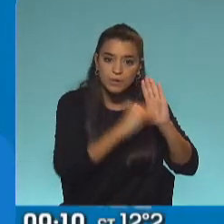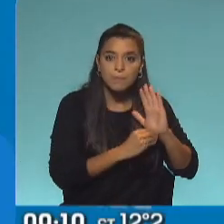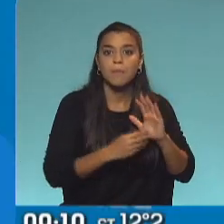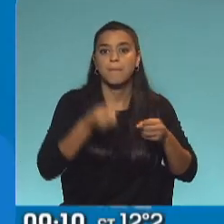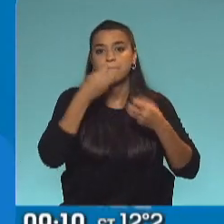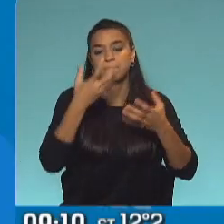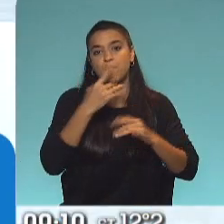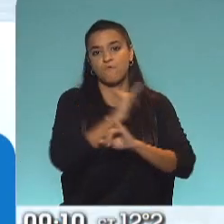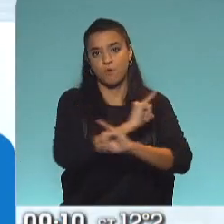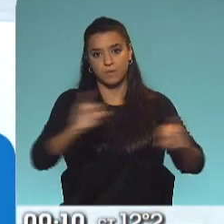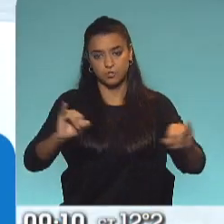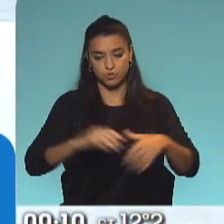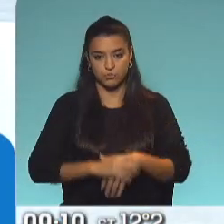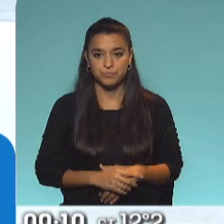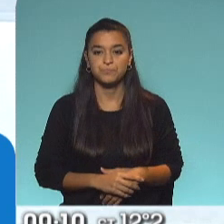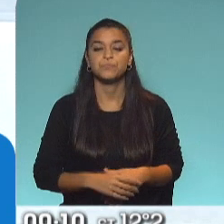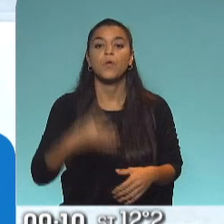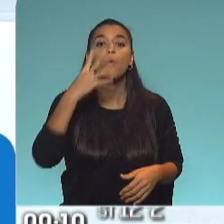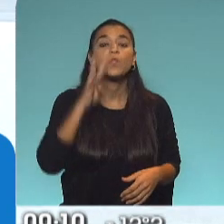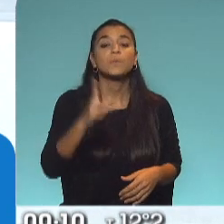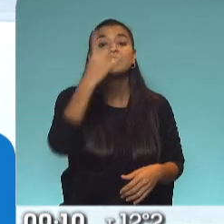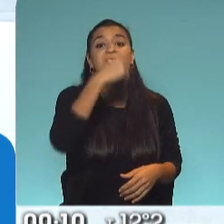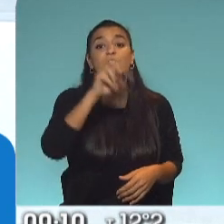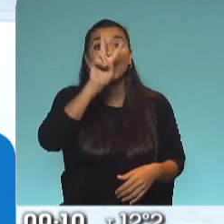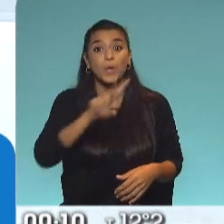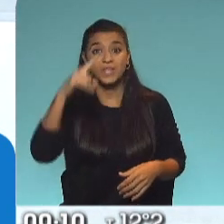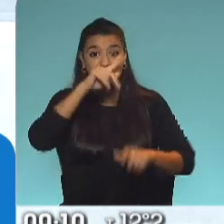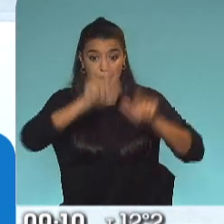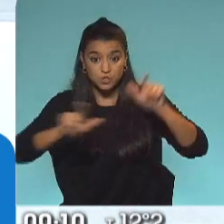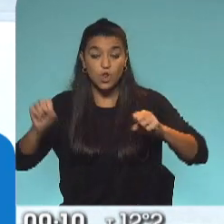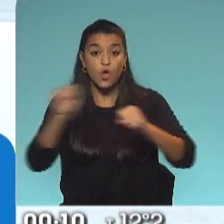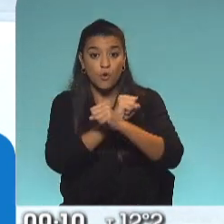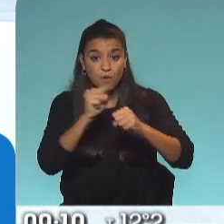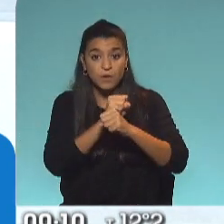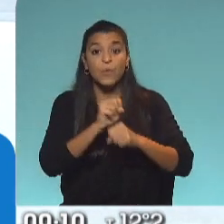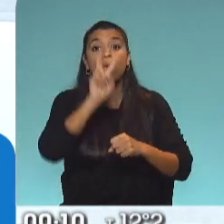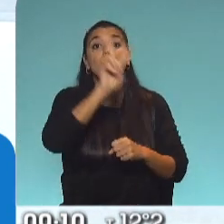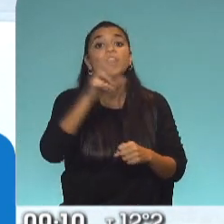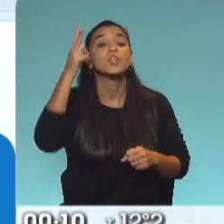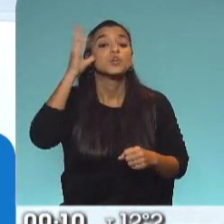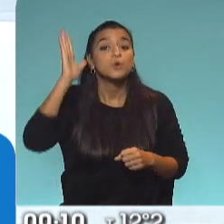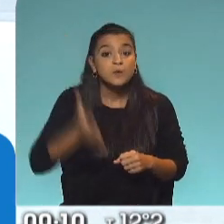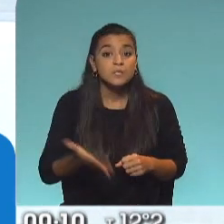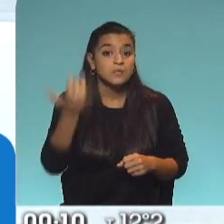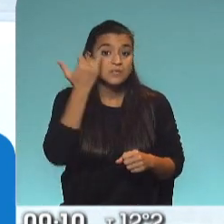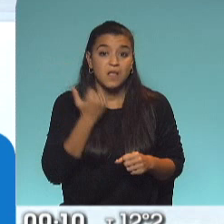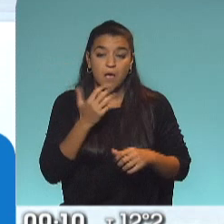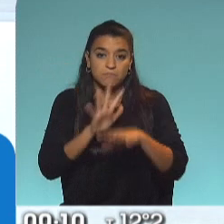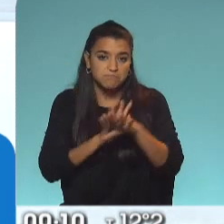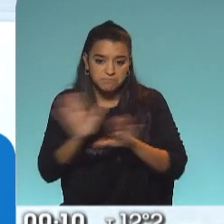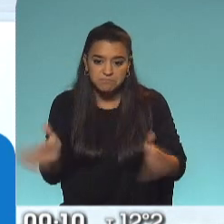información de los 4 mil 127 casos confirmados 28 por ciento ya se han recuperado